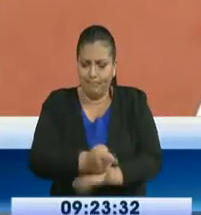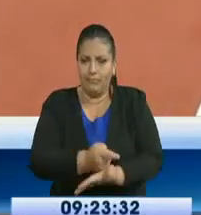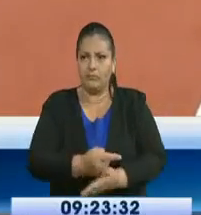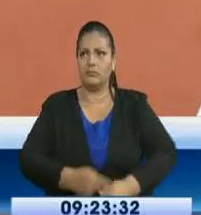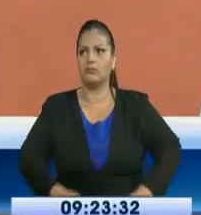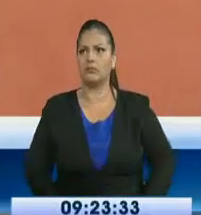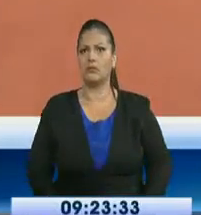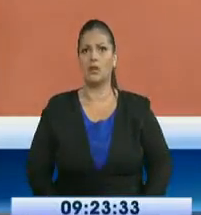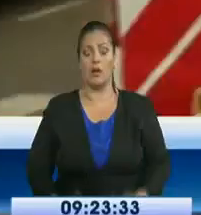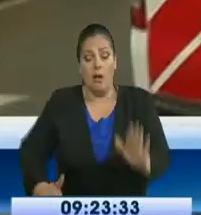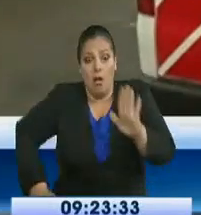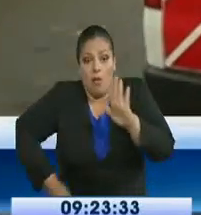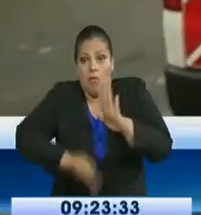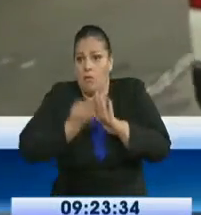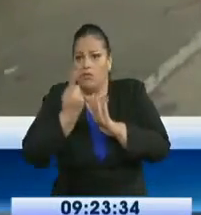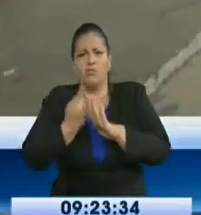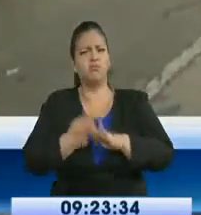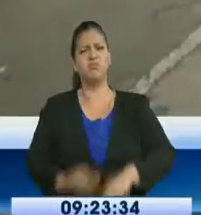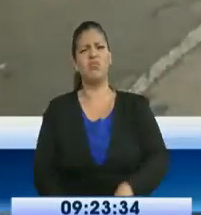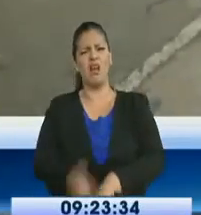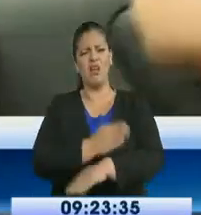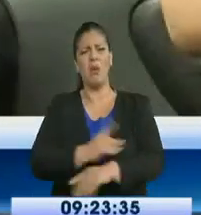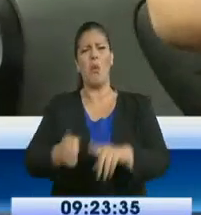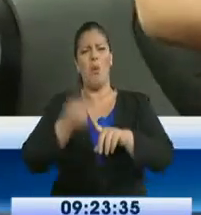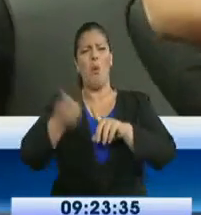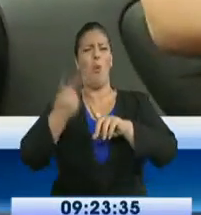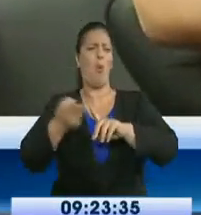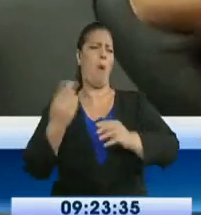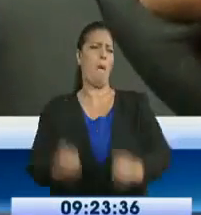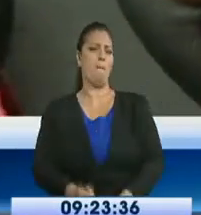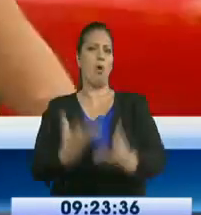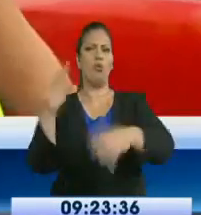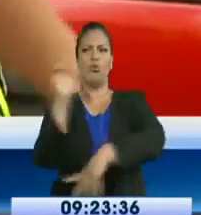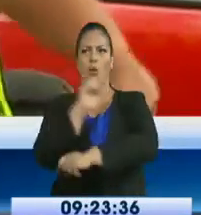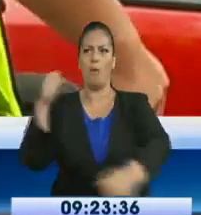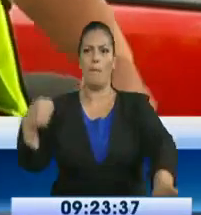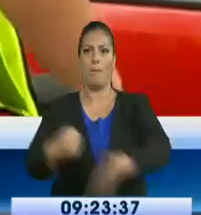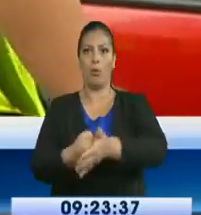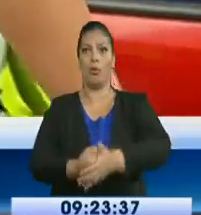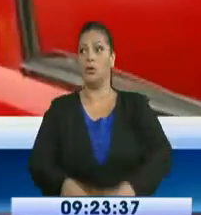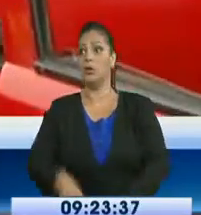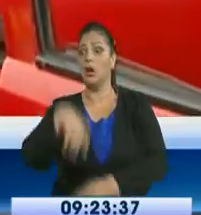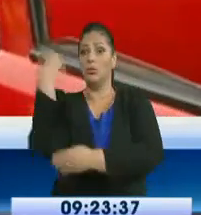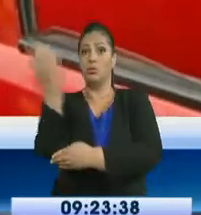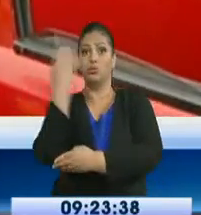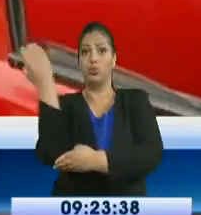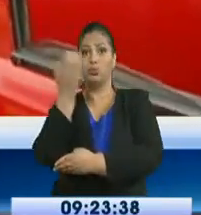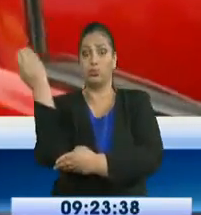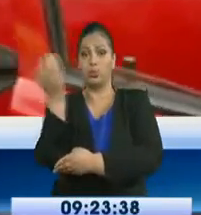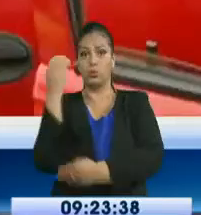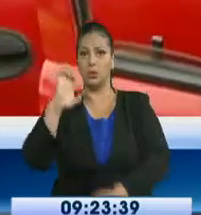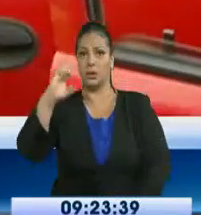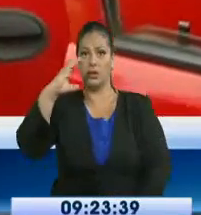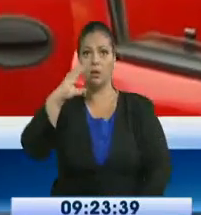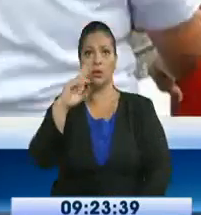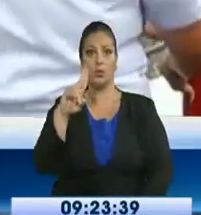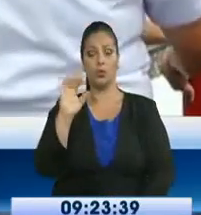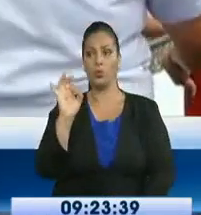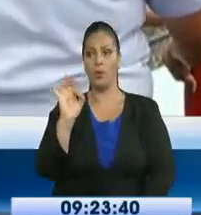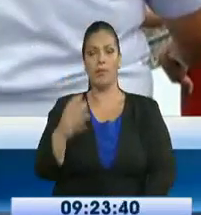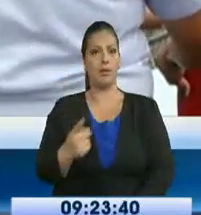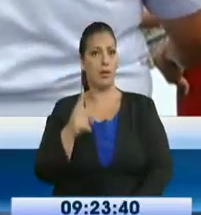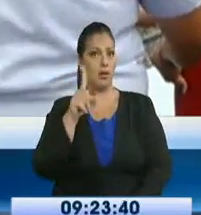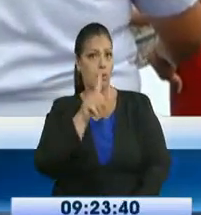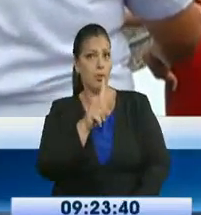hermano, no es la primera vez que pasa esto. Una ambulancia coordinada por el ECU 911 acudió hasta el sitio de la emergencia, procedió a estabilizar